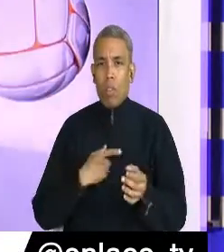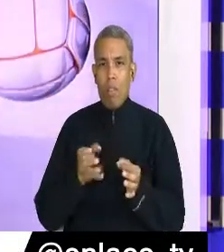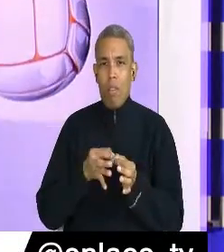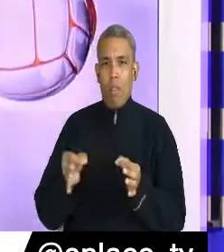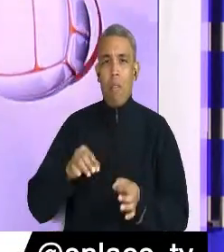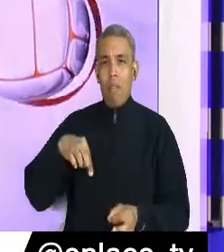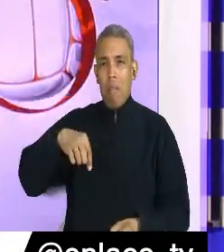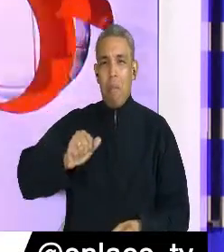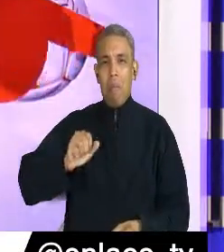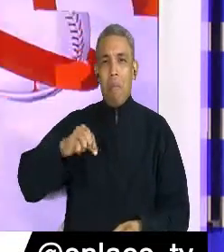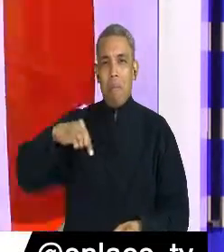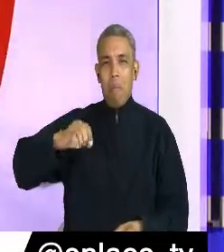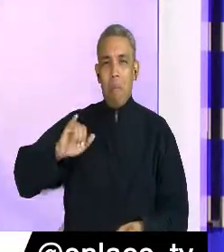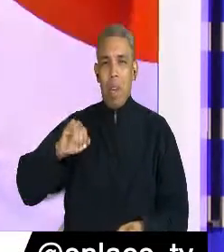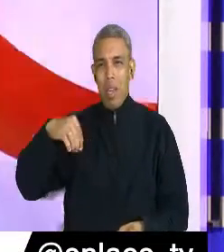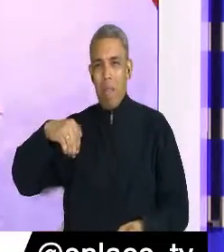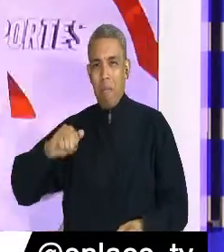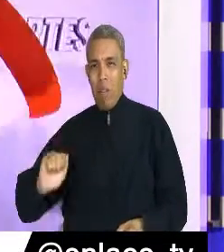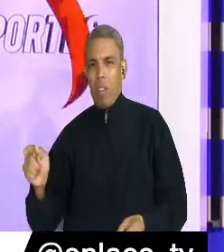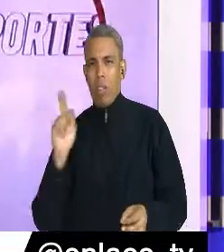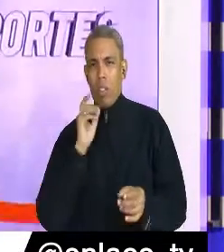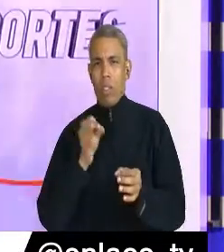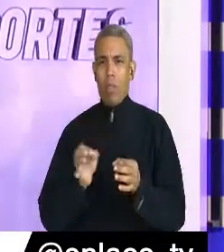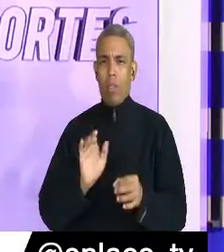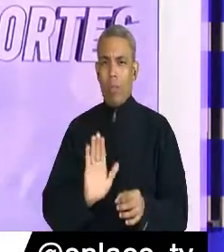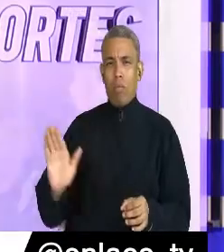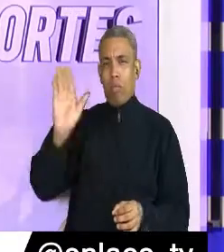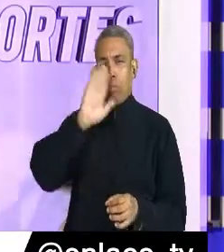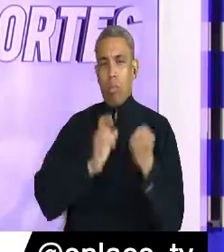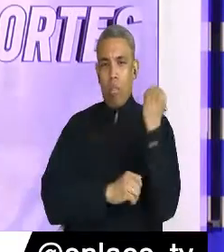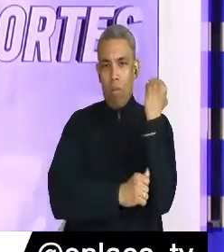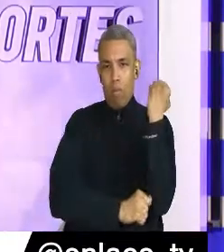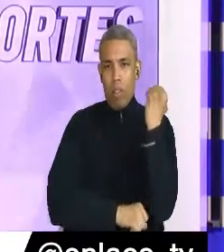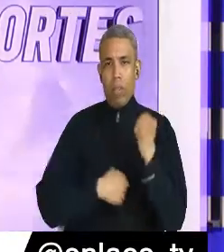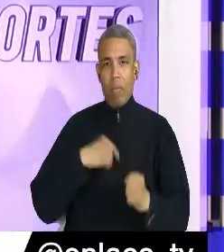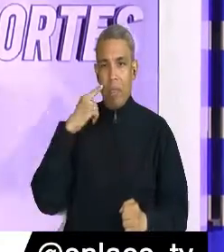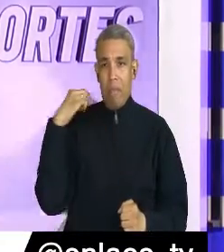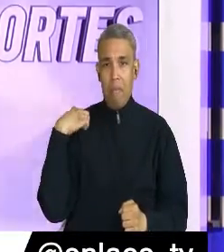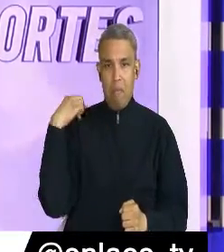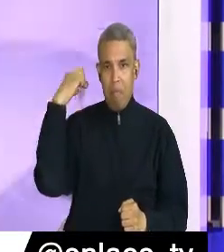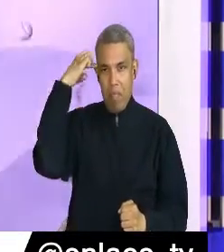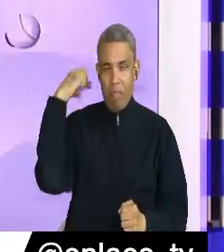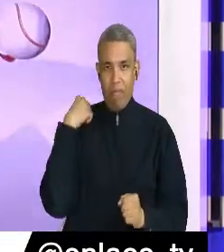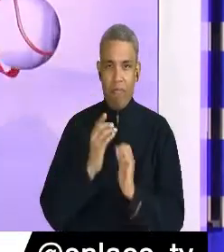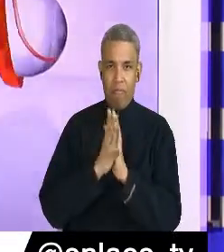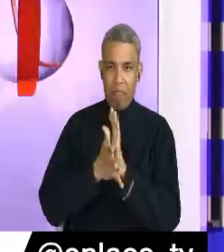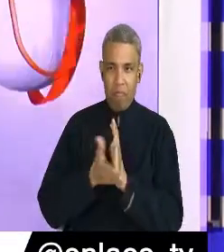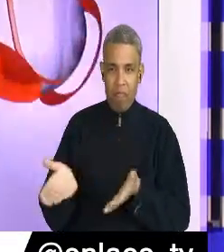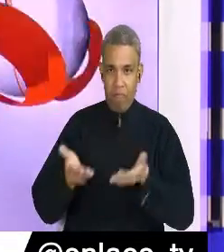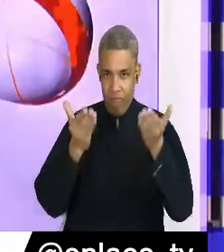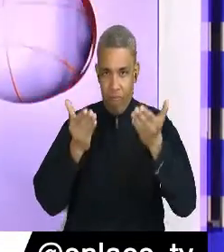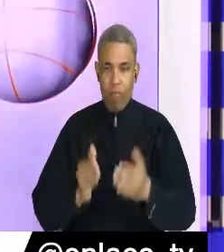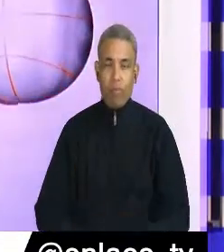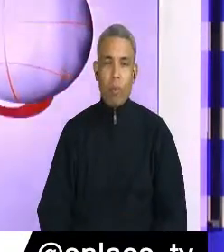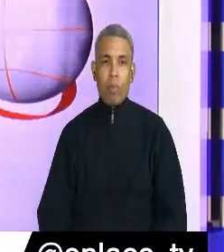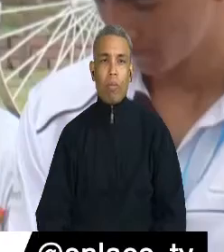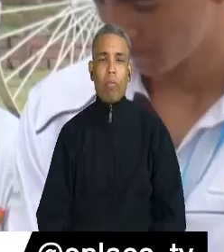equipo con estos muchachos se encuentra nuestro director de noticias pedro severiche con más detalles de su participación en este campeonato adelante